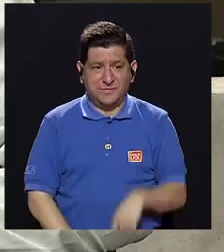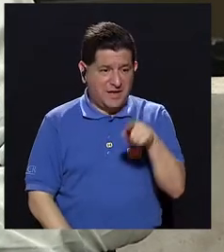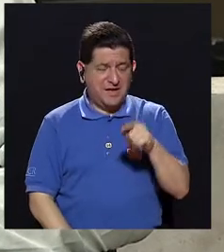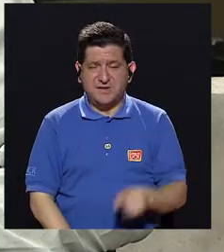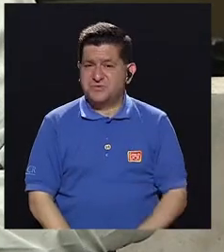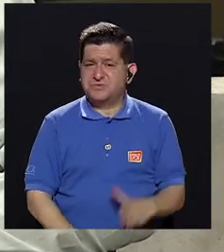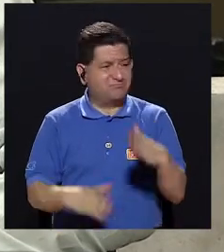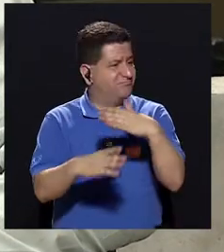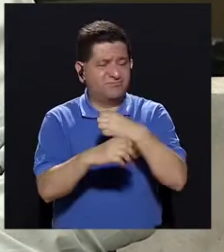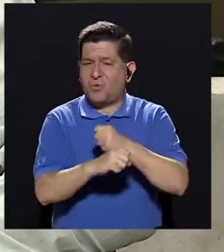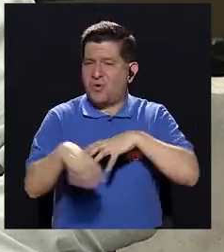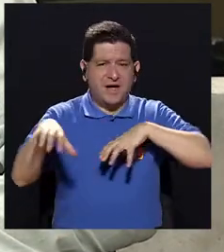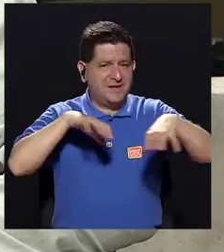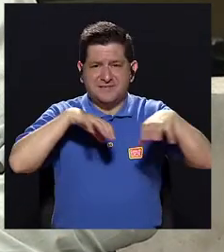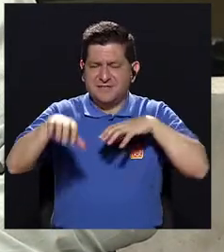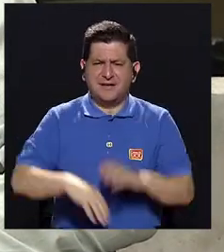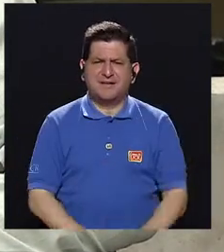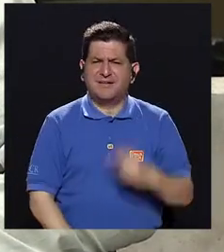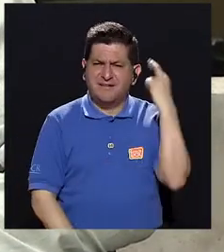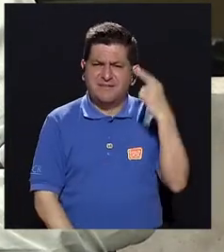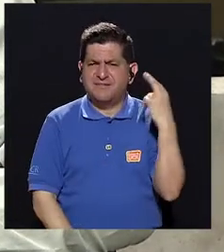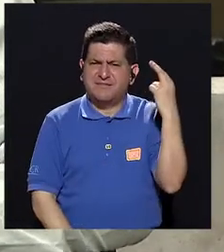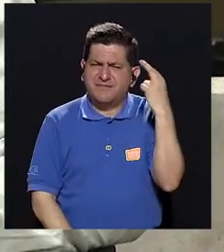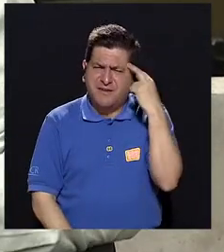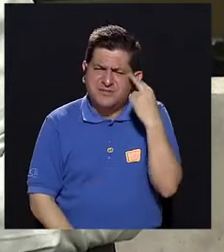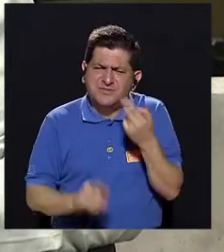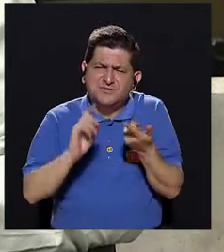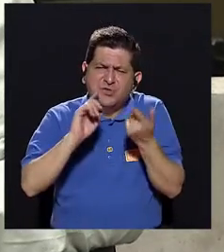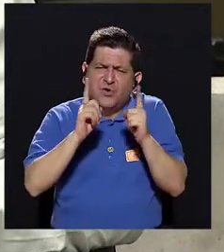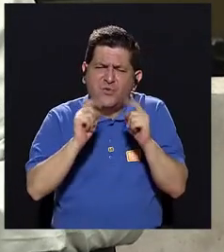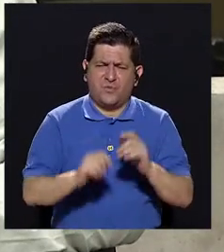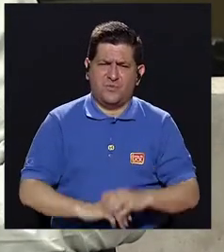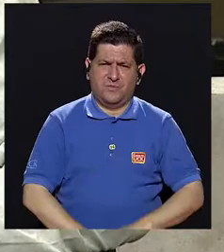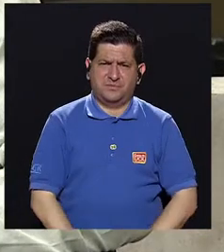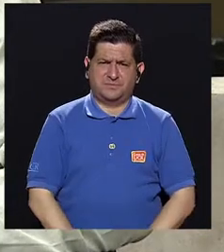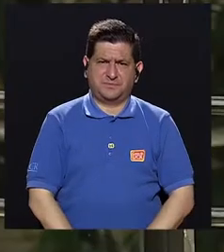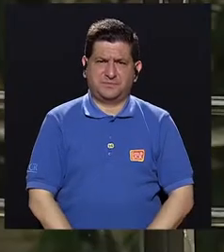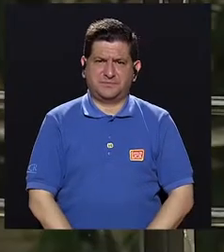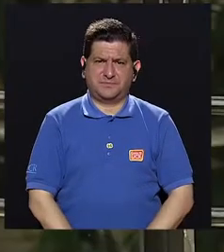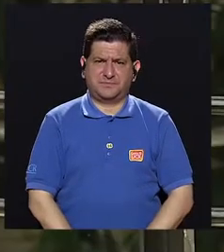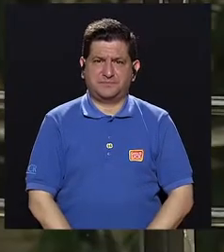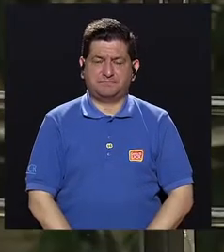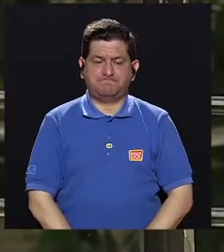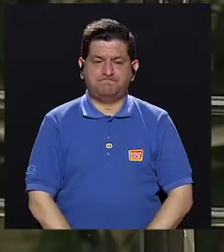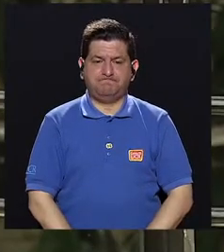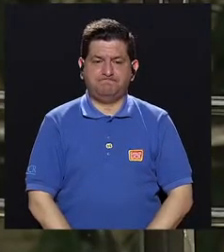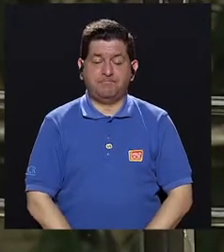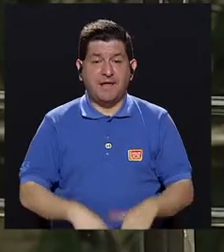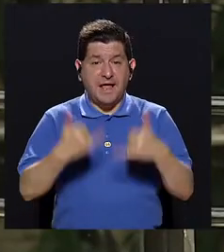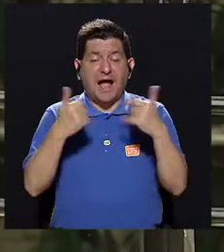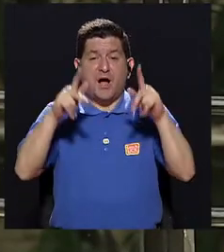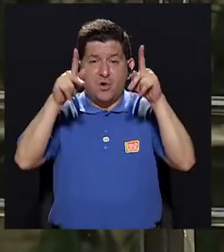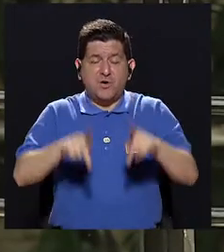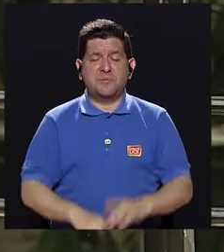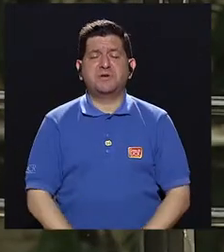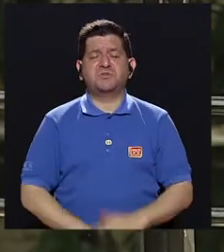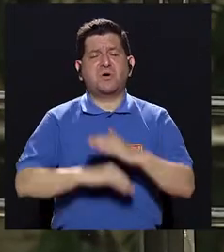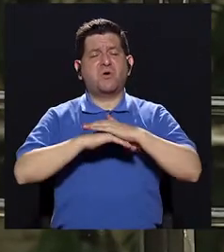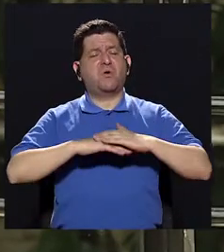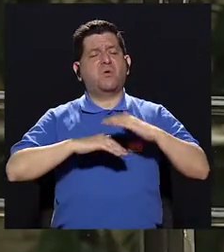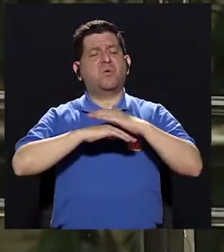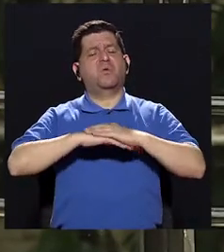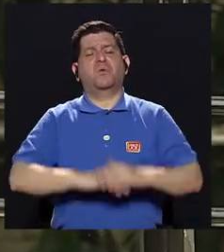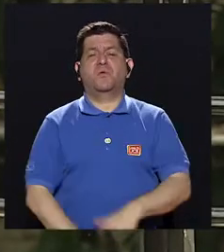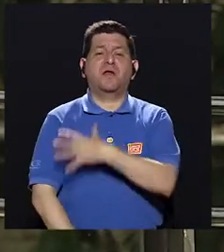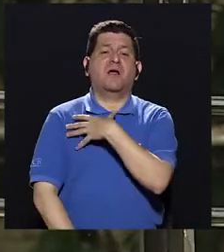No lo realizan. ¿A qué crees vos que se debe esa situación? Bueno, ahora la gente tiene un estado de confort muy